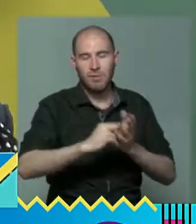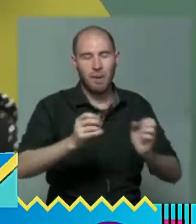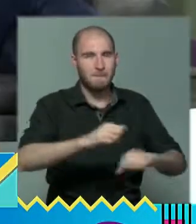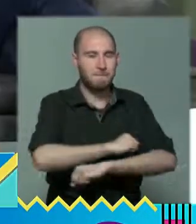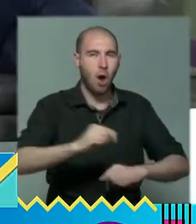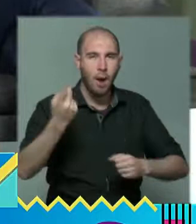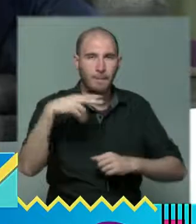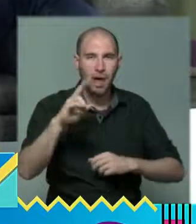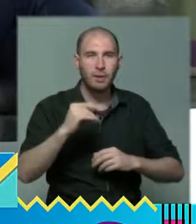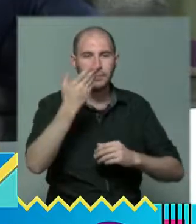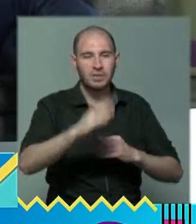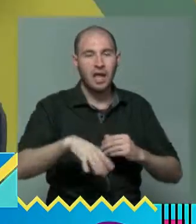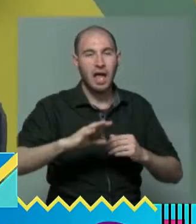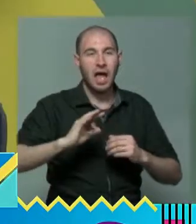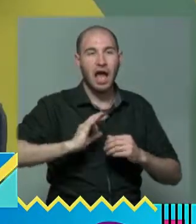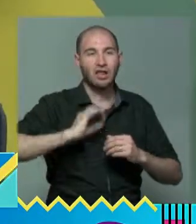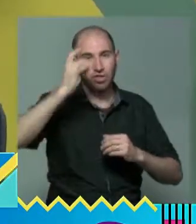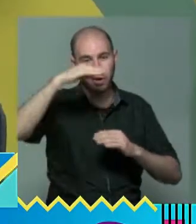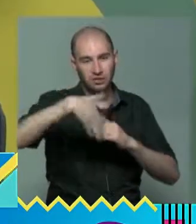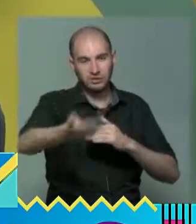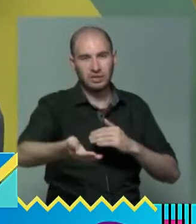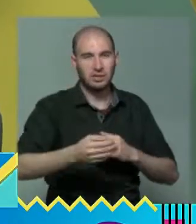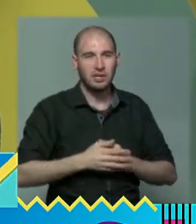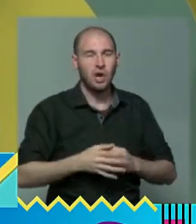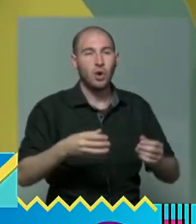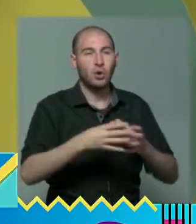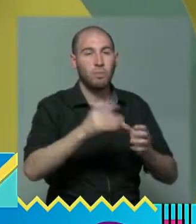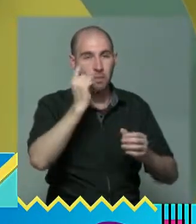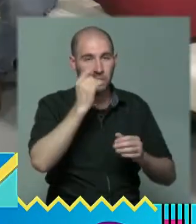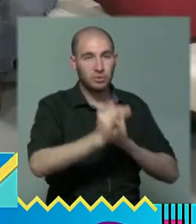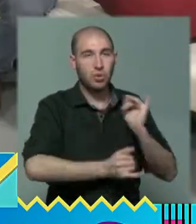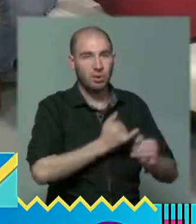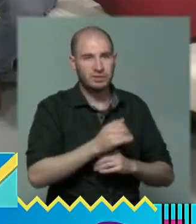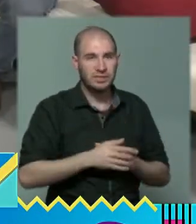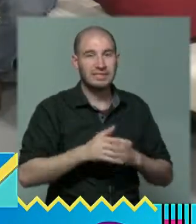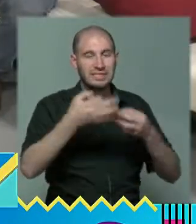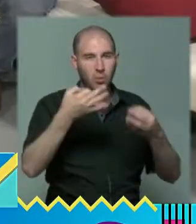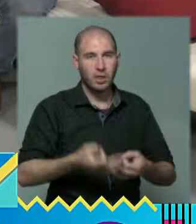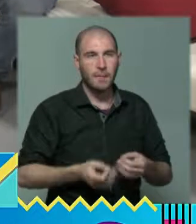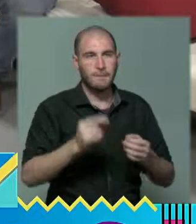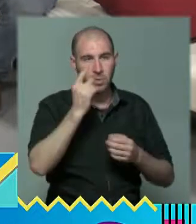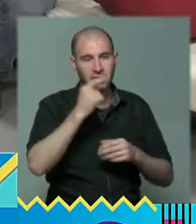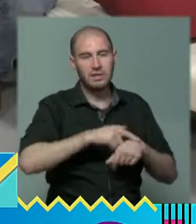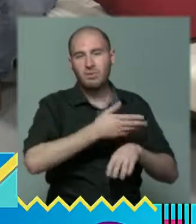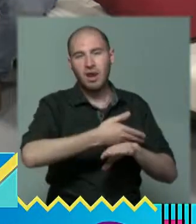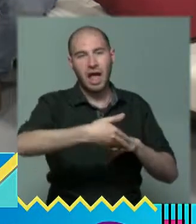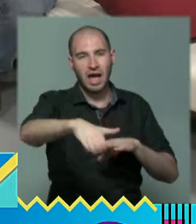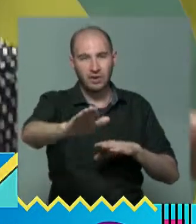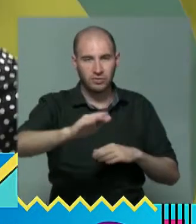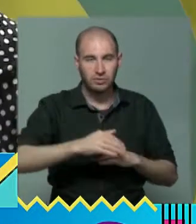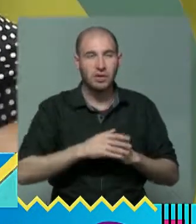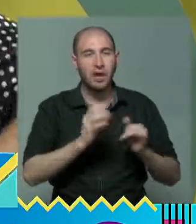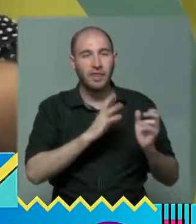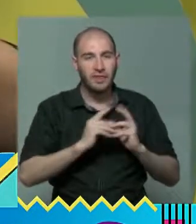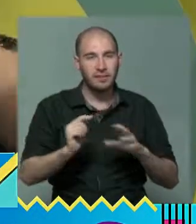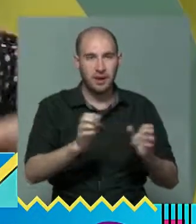manos es al que viene dentro de 12. Después, claro. Entonces, las fuerzas políticas deberían decir, miren, de seguridad hacemos una política a largo plazo. Y